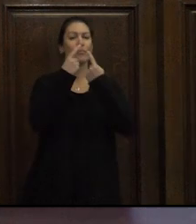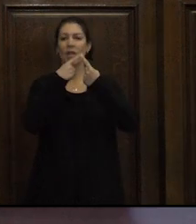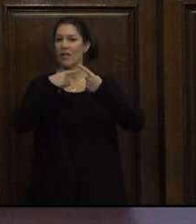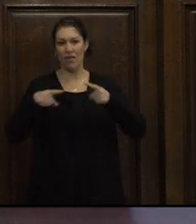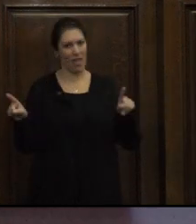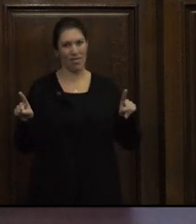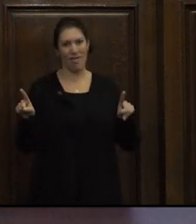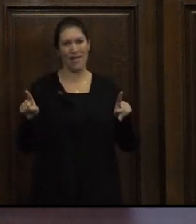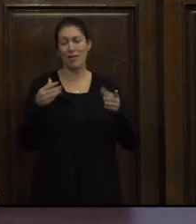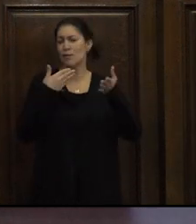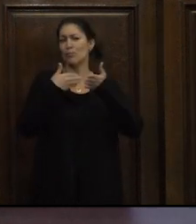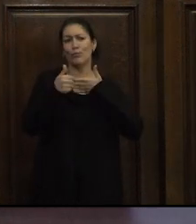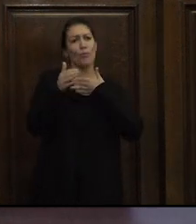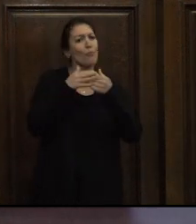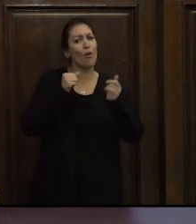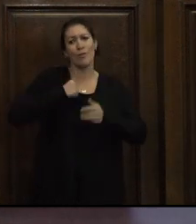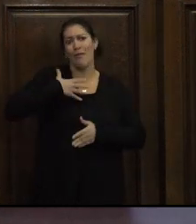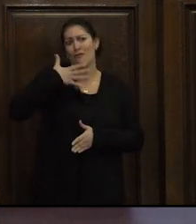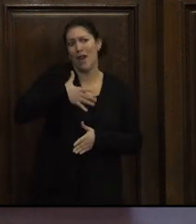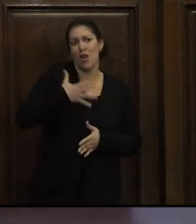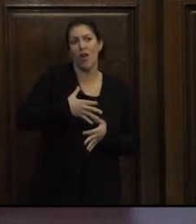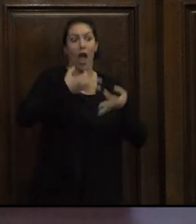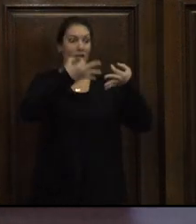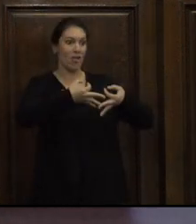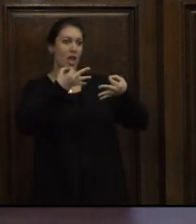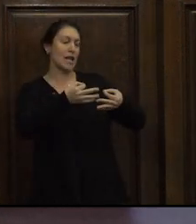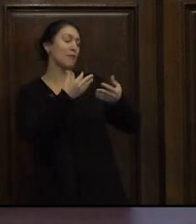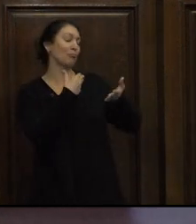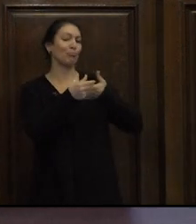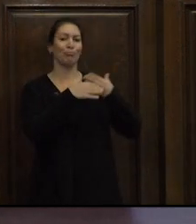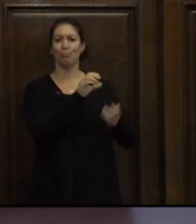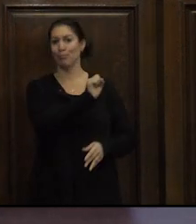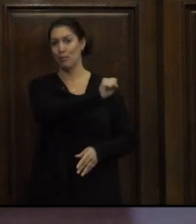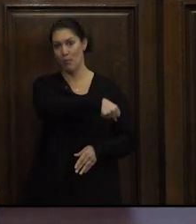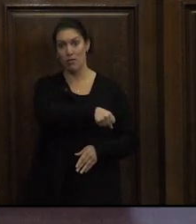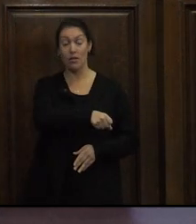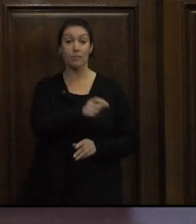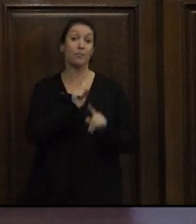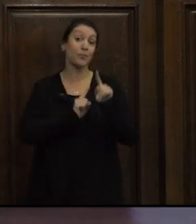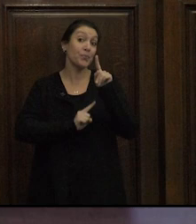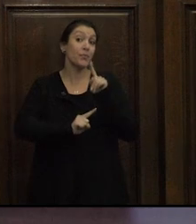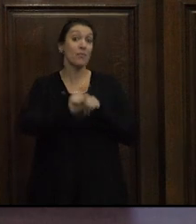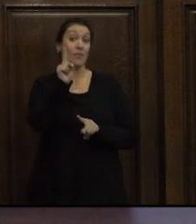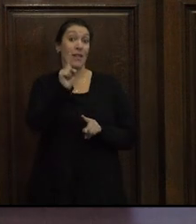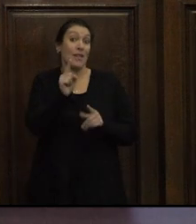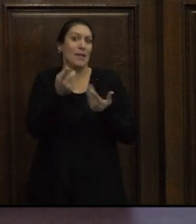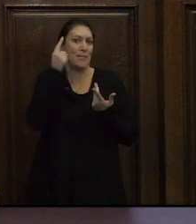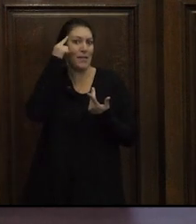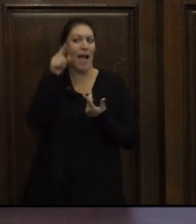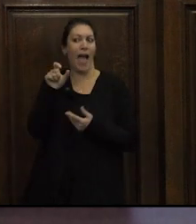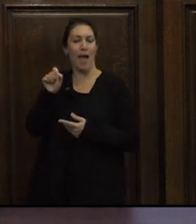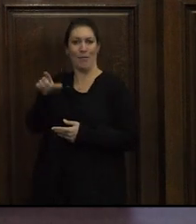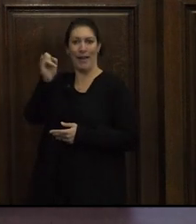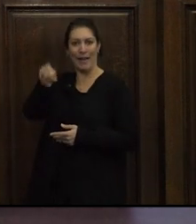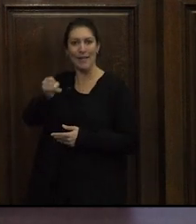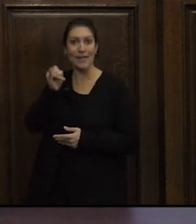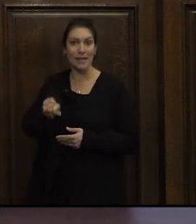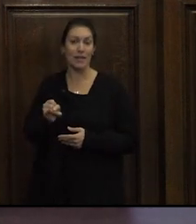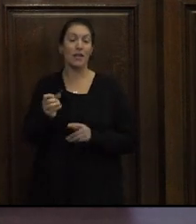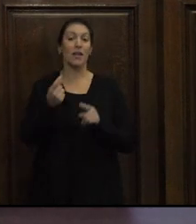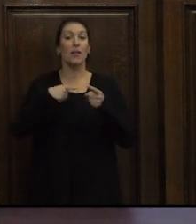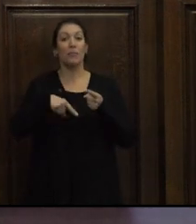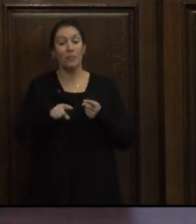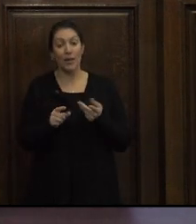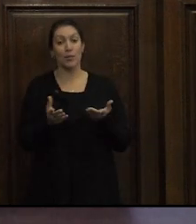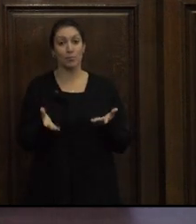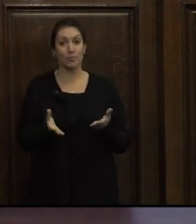compromiso con los valores del bien. A veces tal vez pareciera que hay con los del mal, ¿no? O sea, dependiendo de la